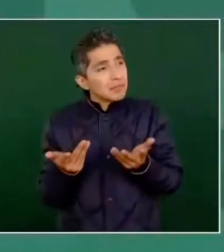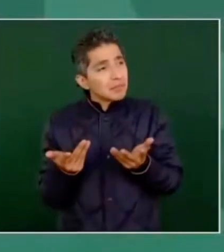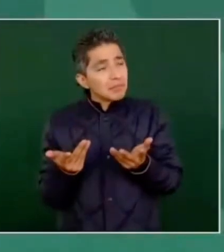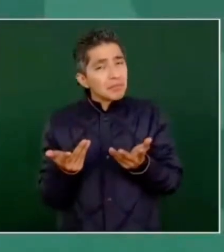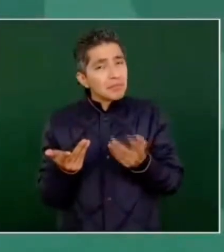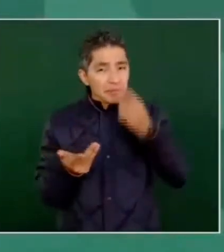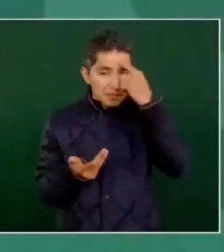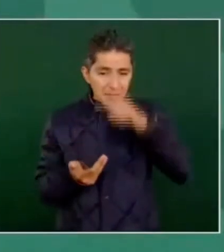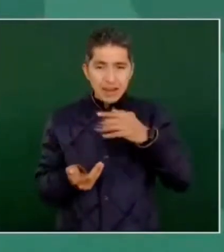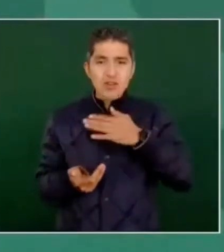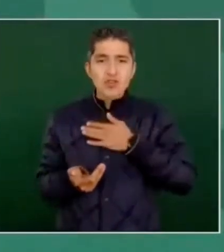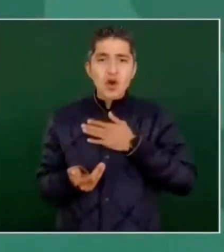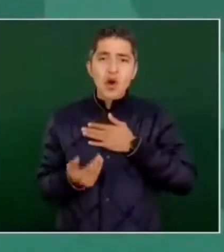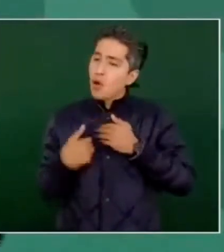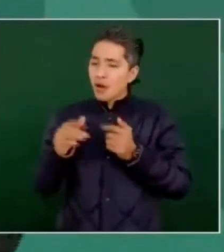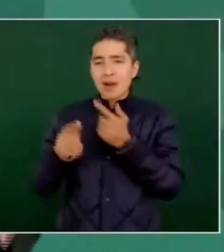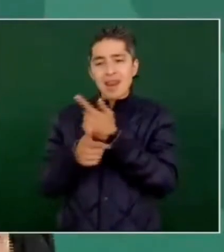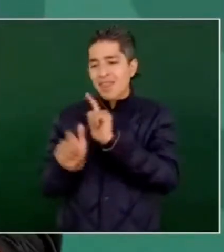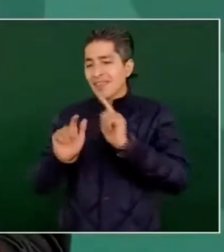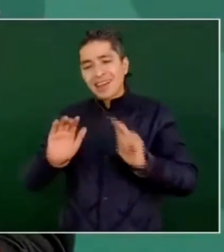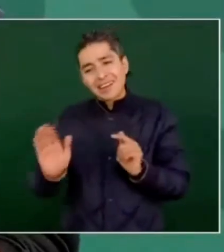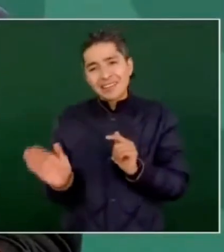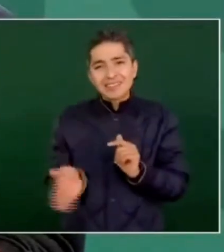para que yo saliera bajo fianza.